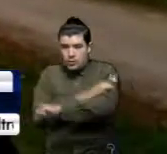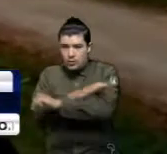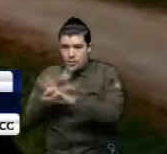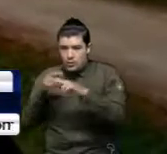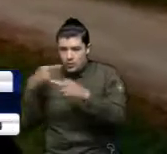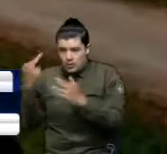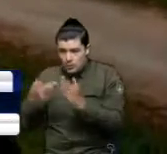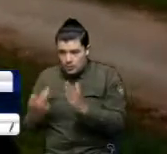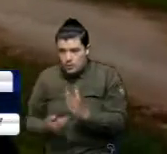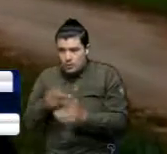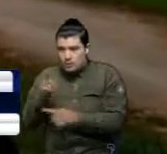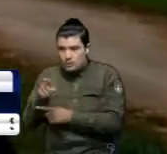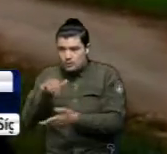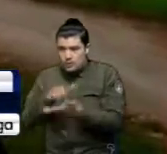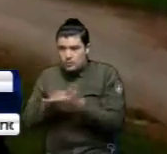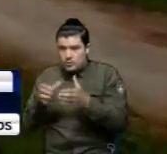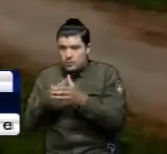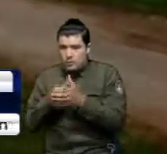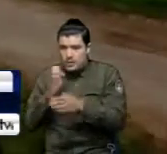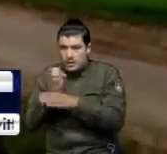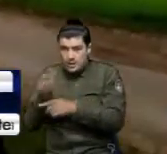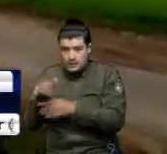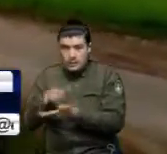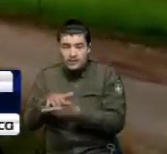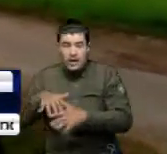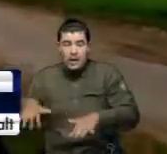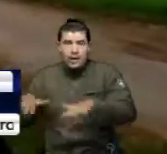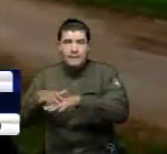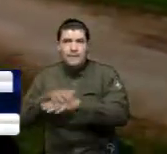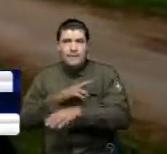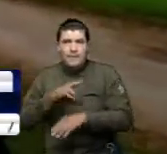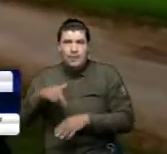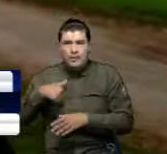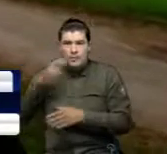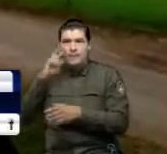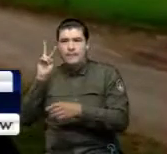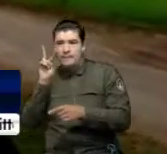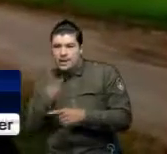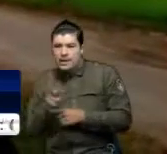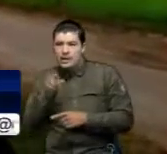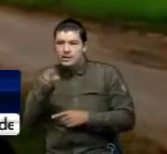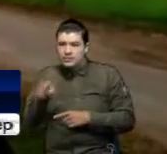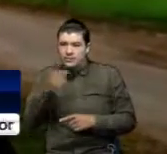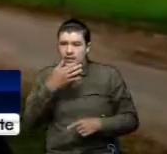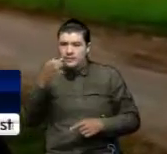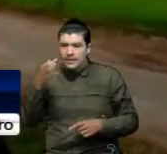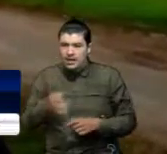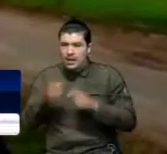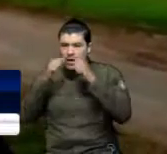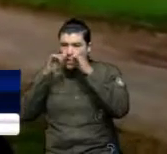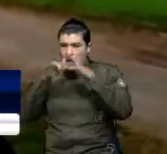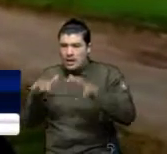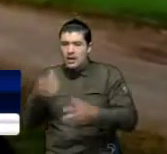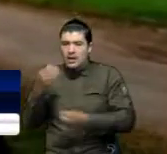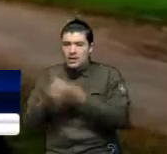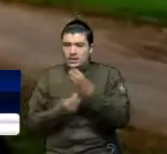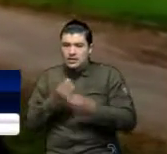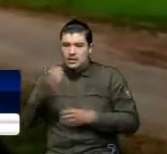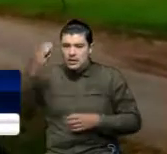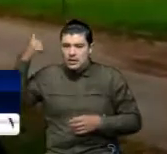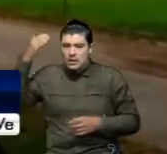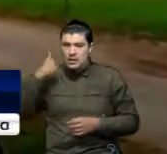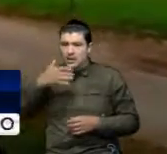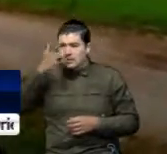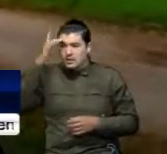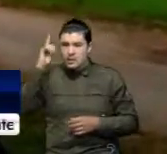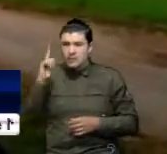la Vizcaína manifestó y evidenciamos la contaminación que se estaba realizando debido a